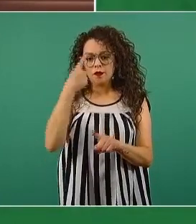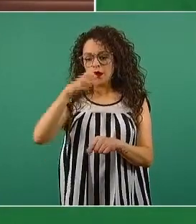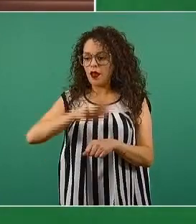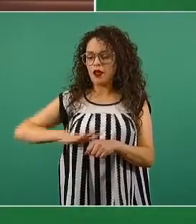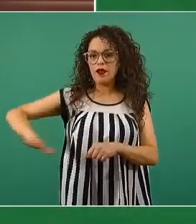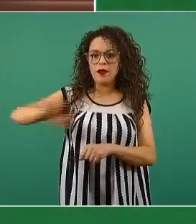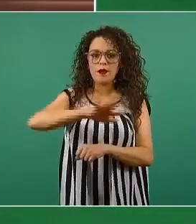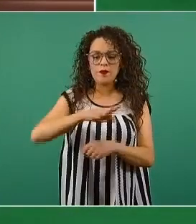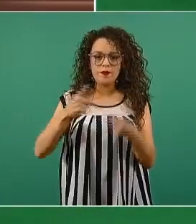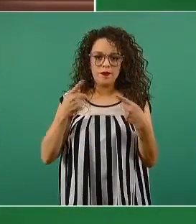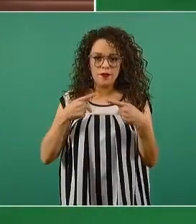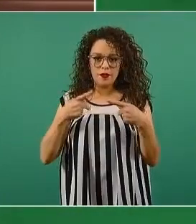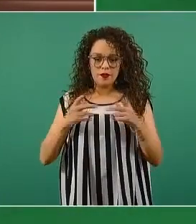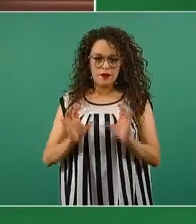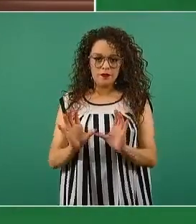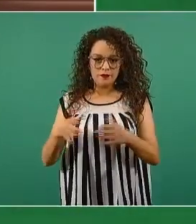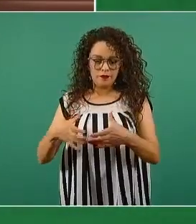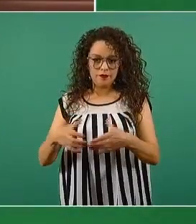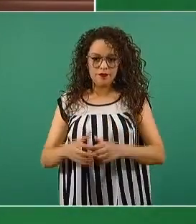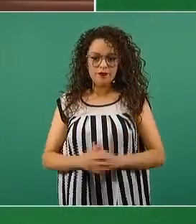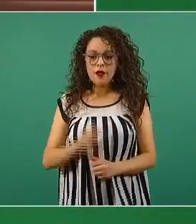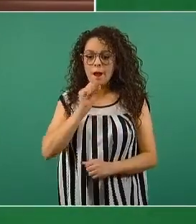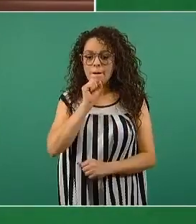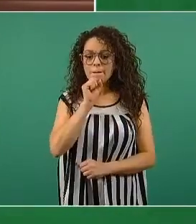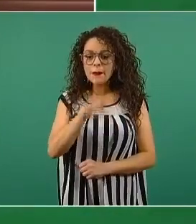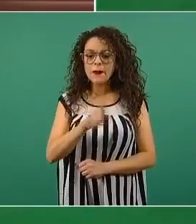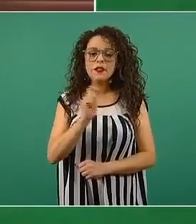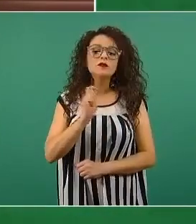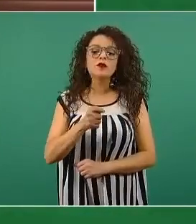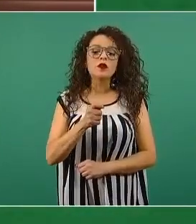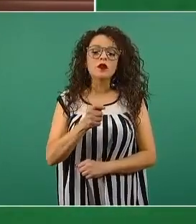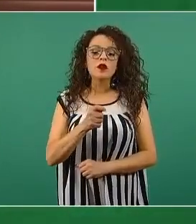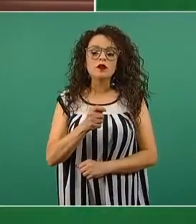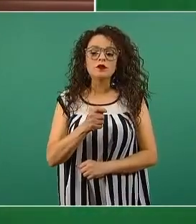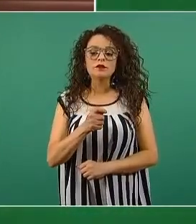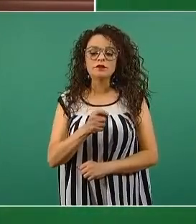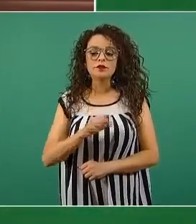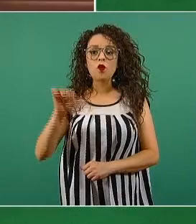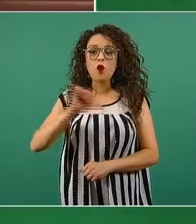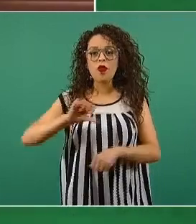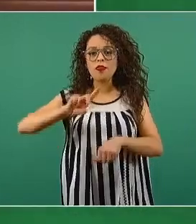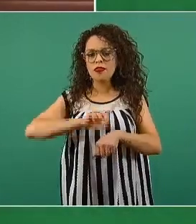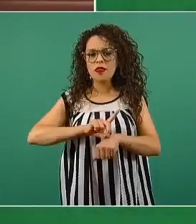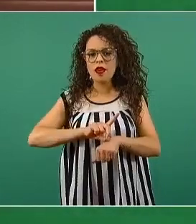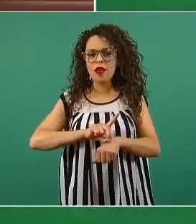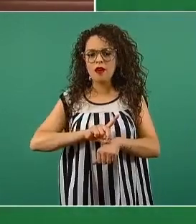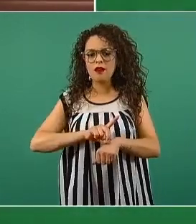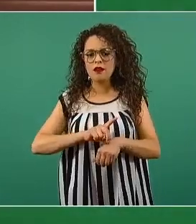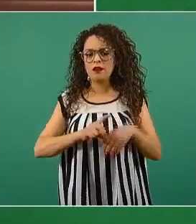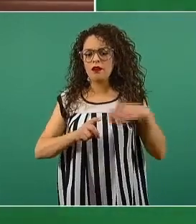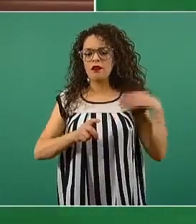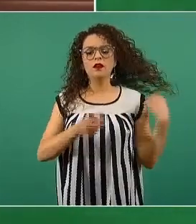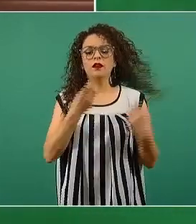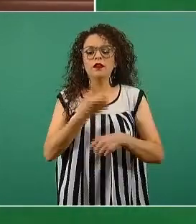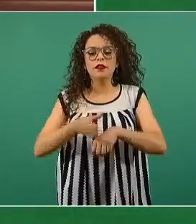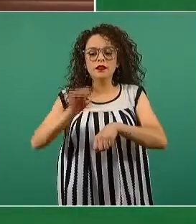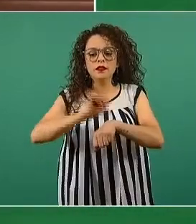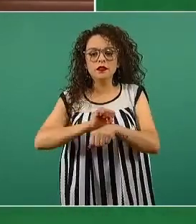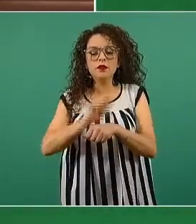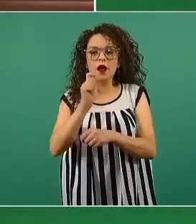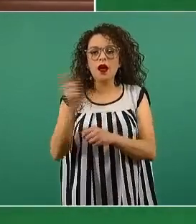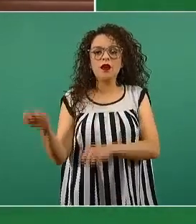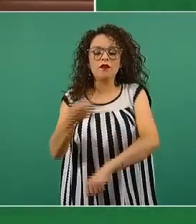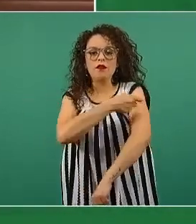población. Y también tenemos, y el día prácticamente de hoy, aunque en el fin de semana todavía estarán